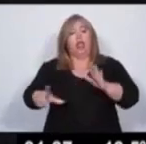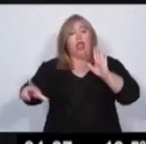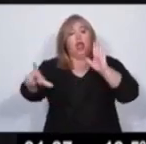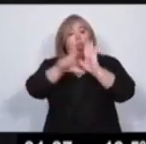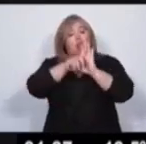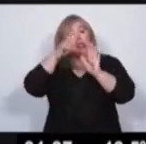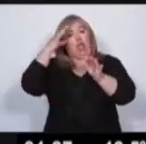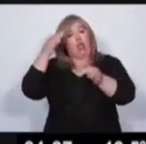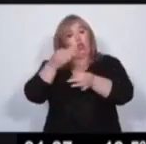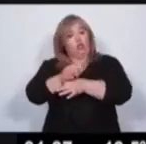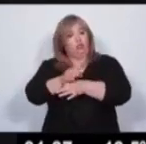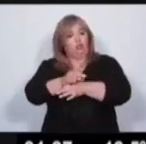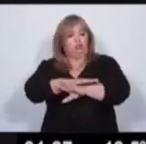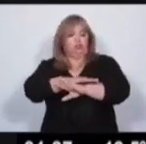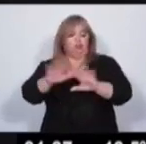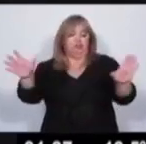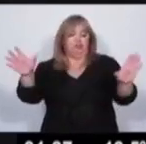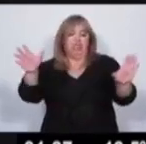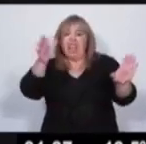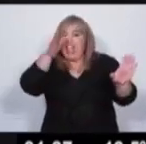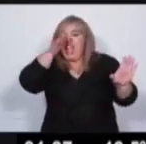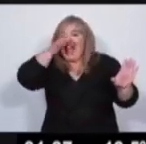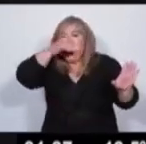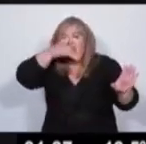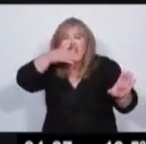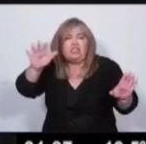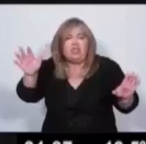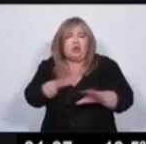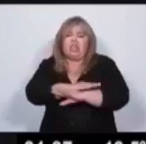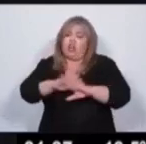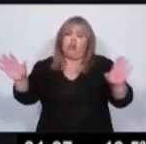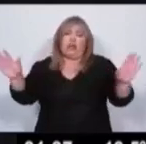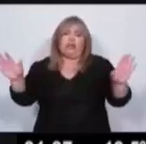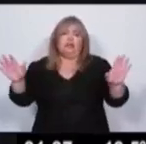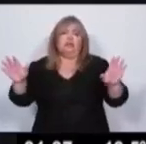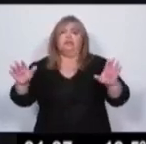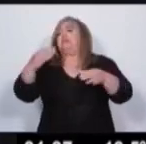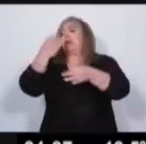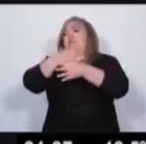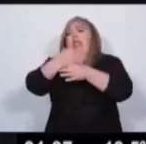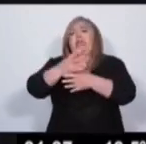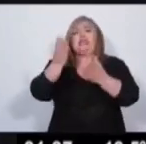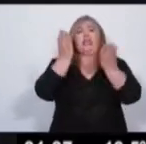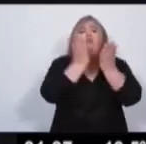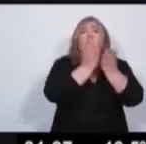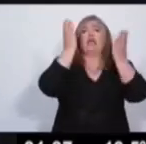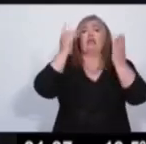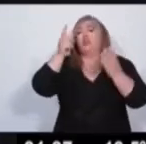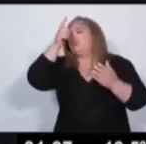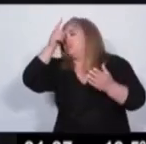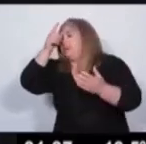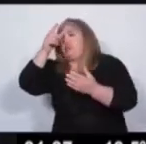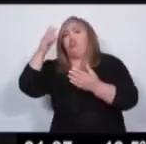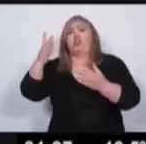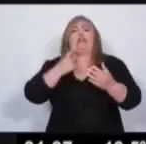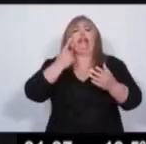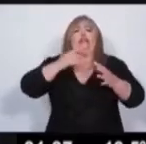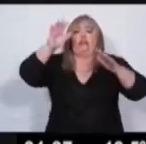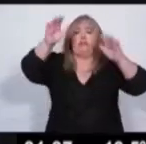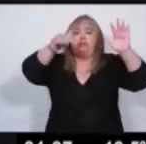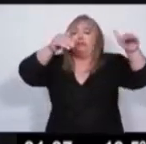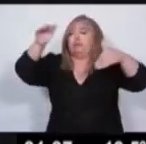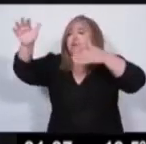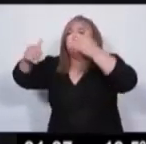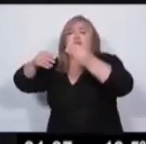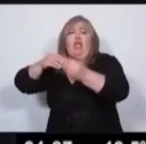es antigua no va más vamos a convocar a maestras estudiantes directores supervisoras a toda